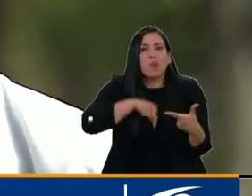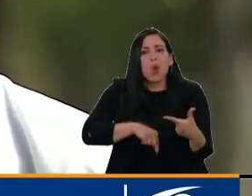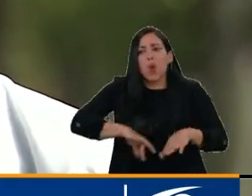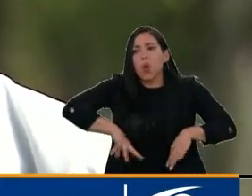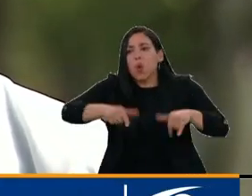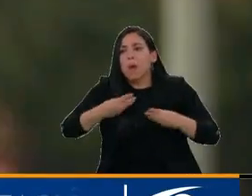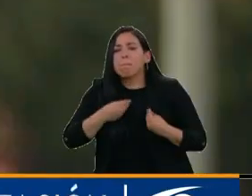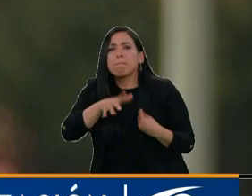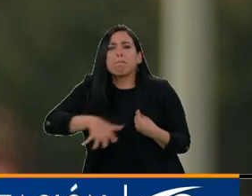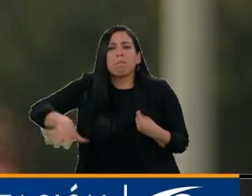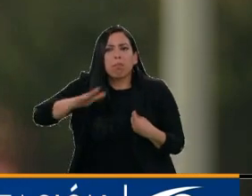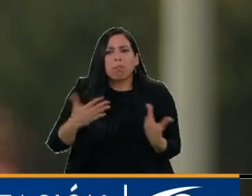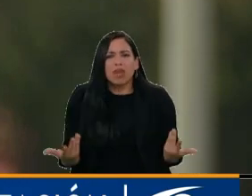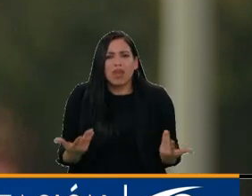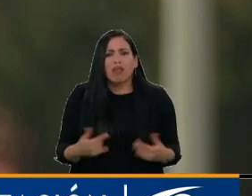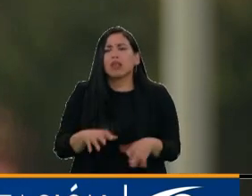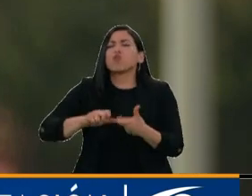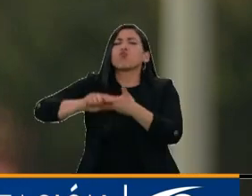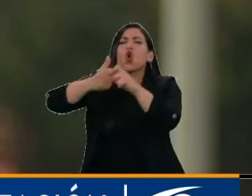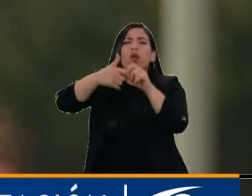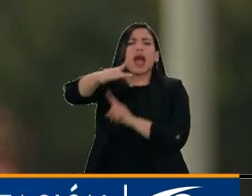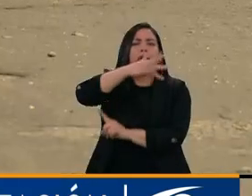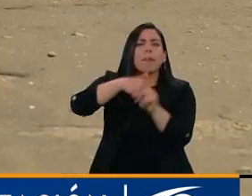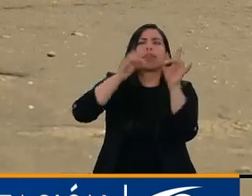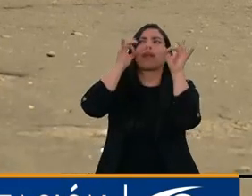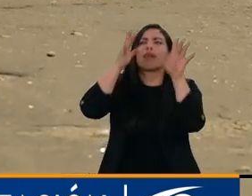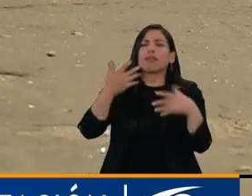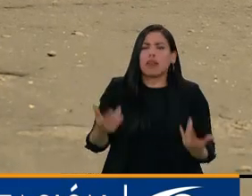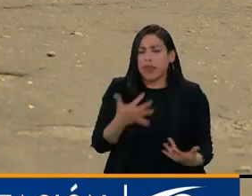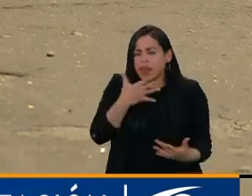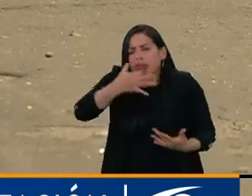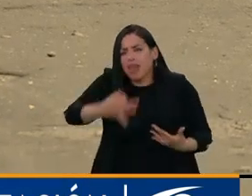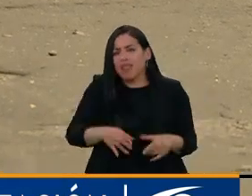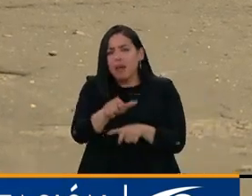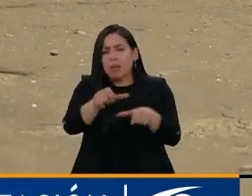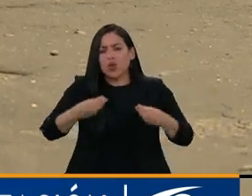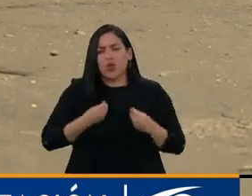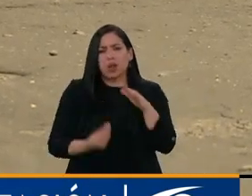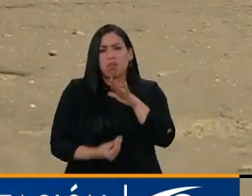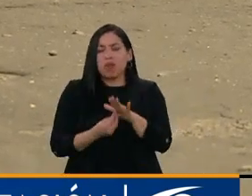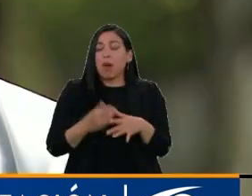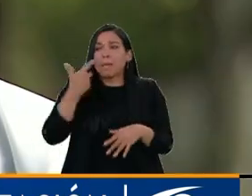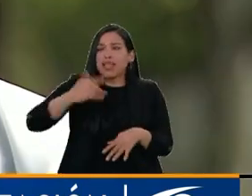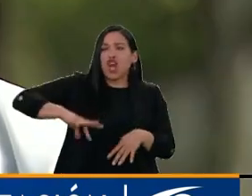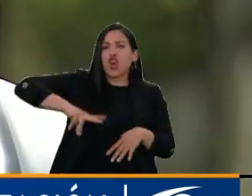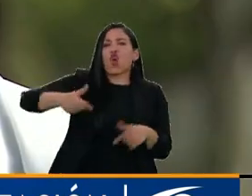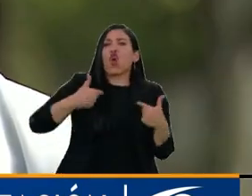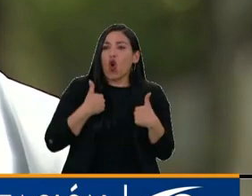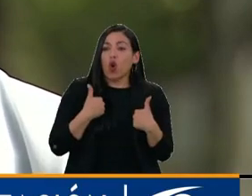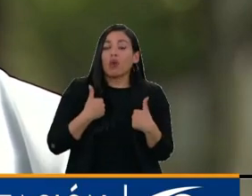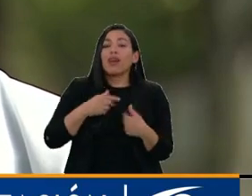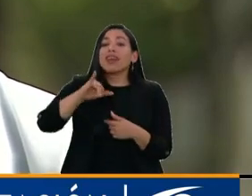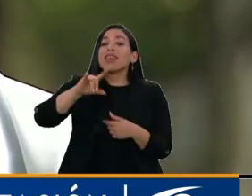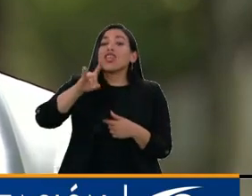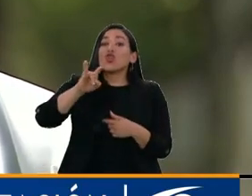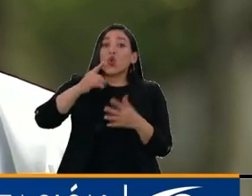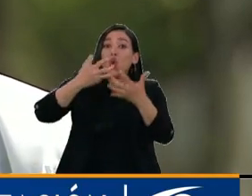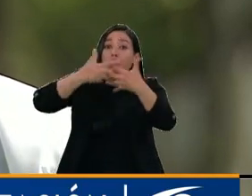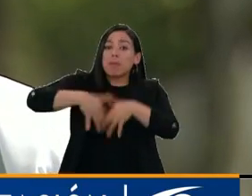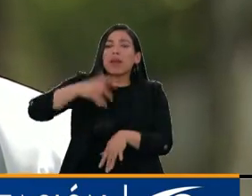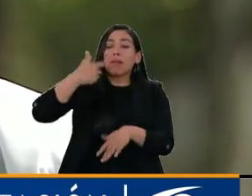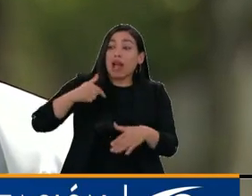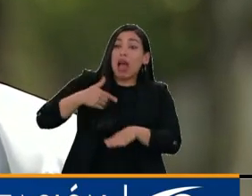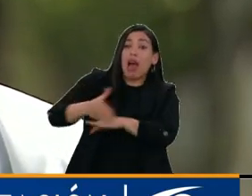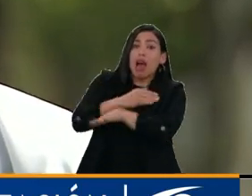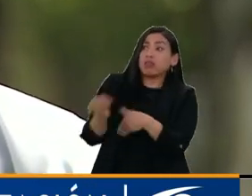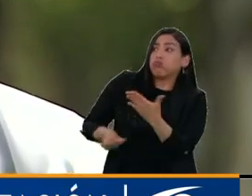los habitantes. Tenemos problemas ambientales y la verdad los habitantes nos sentimos tumbados por parte del IDU frente a que